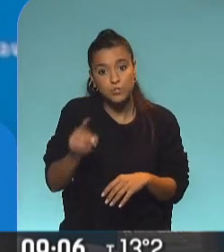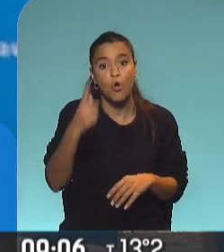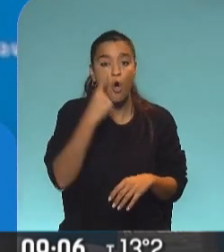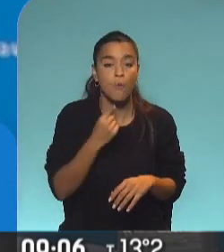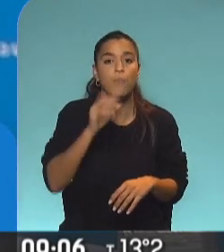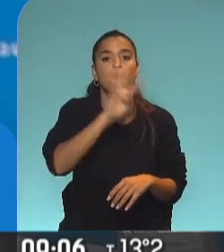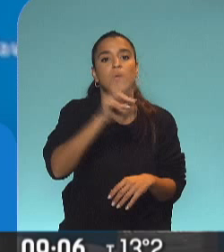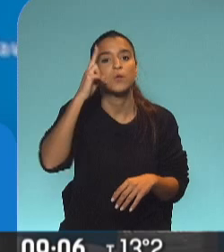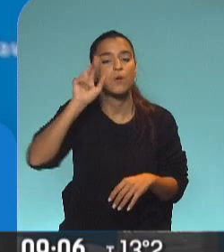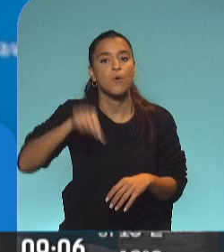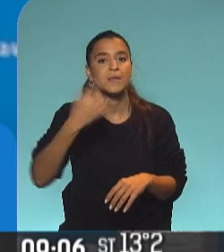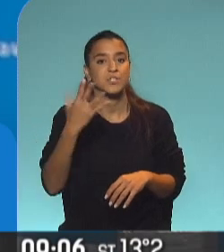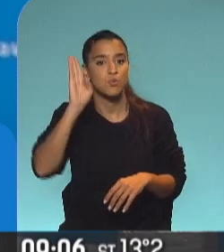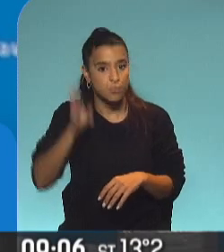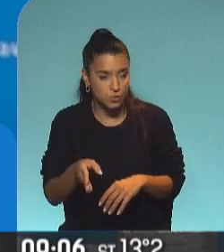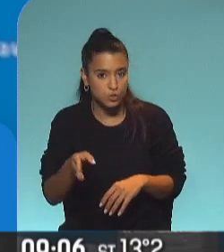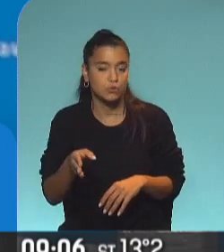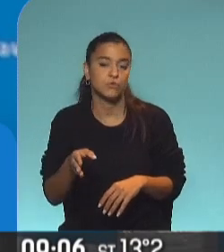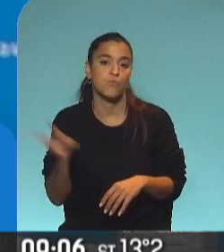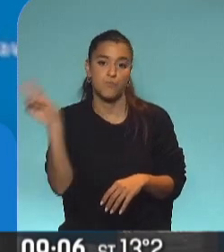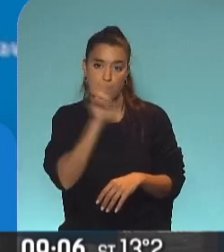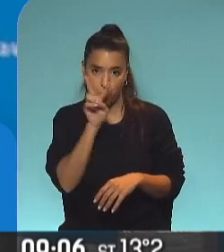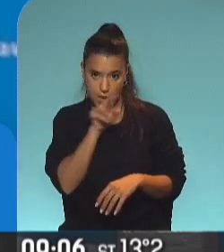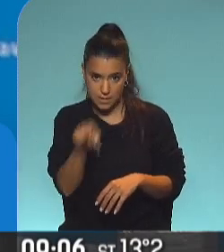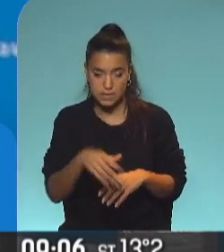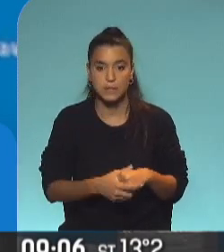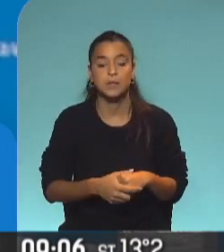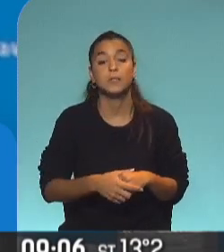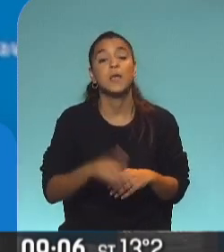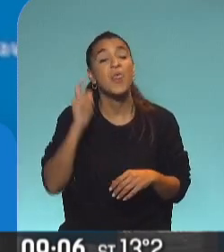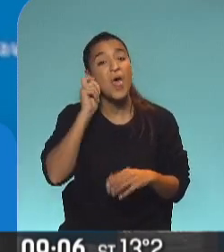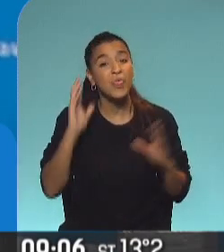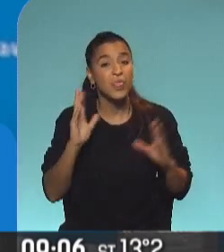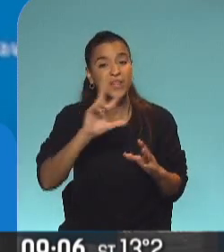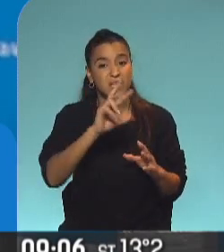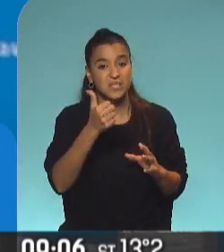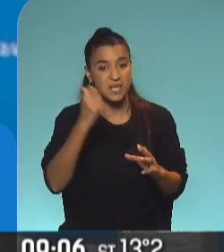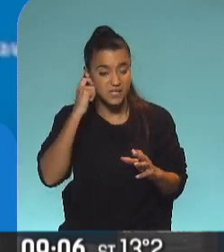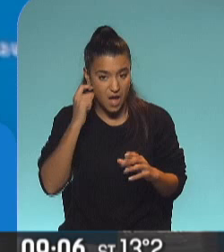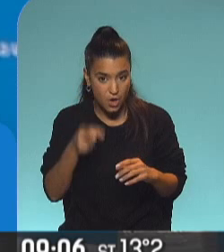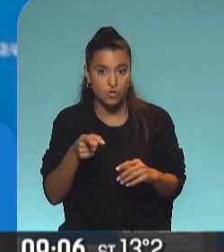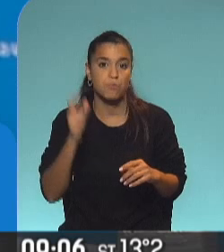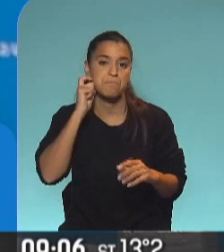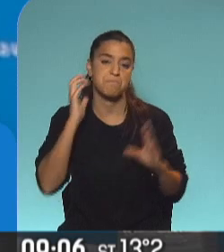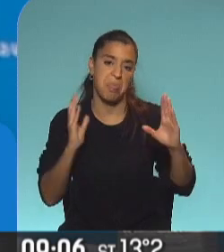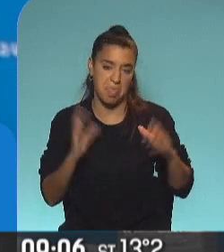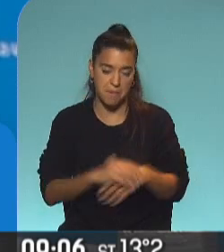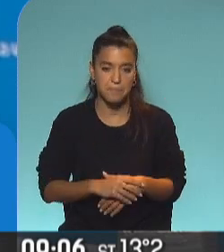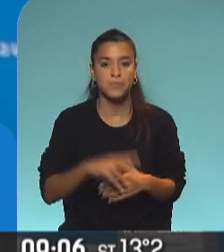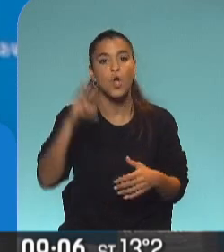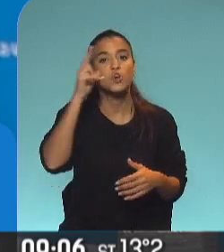varones, 49,5% afecta a mujeres, con una edad de 36 años como edad media.